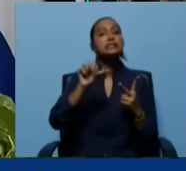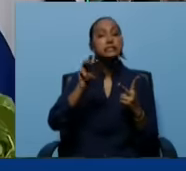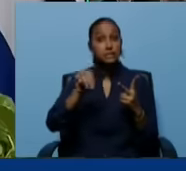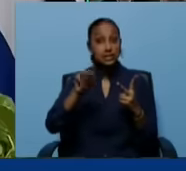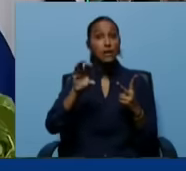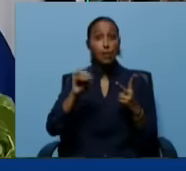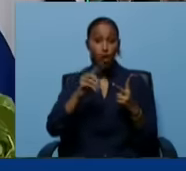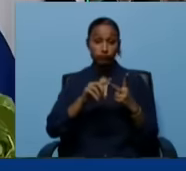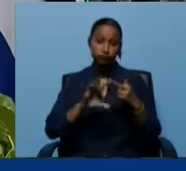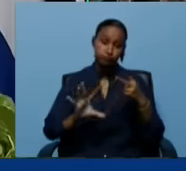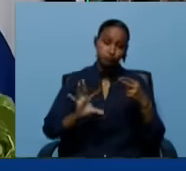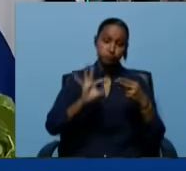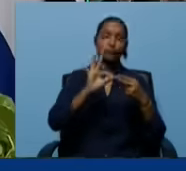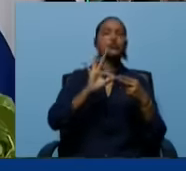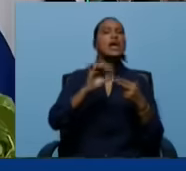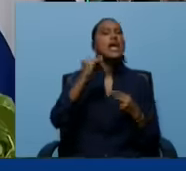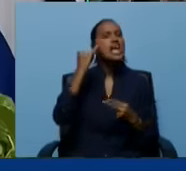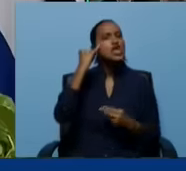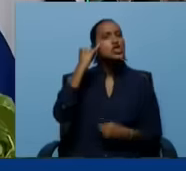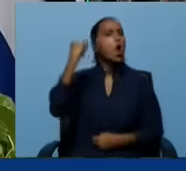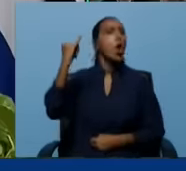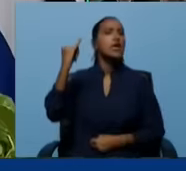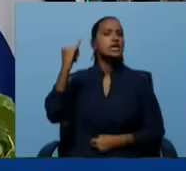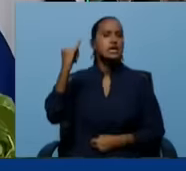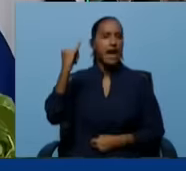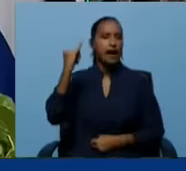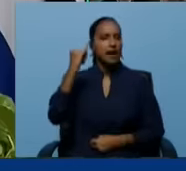de la historia,